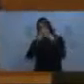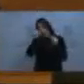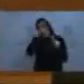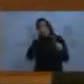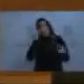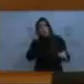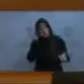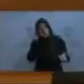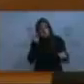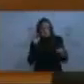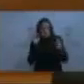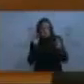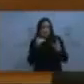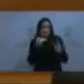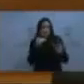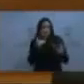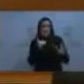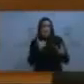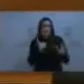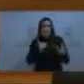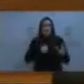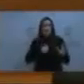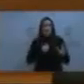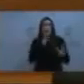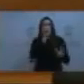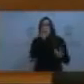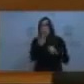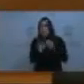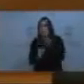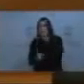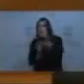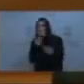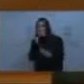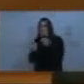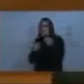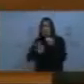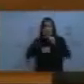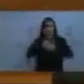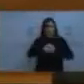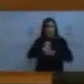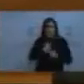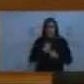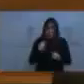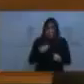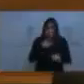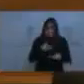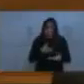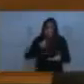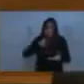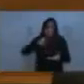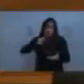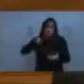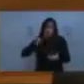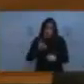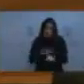en cómo tuvieron parte con votaciones en esta Cámara, con apuestas políticas y acuerdos